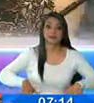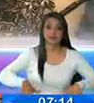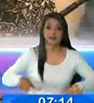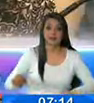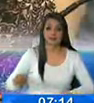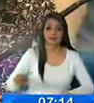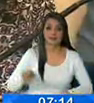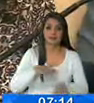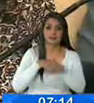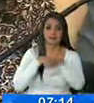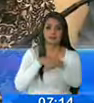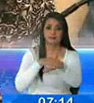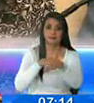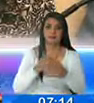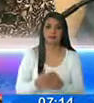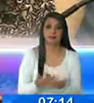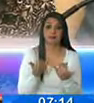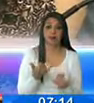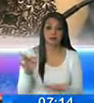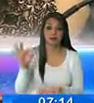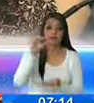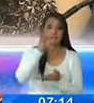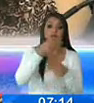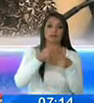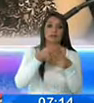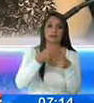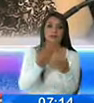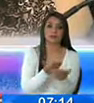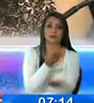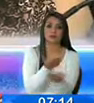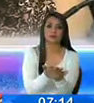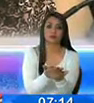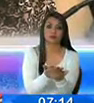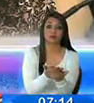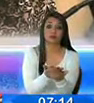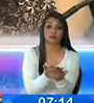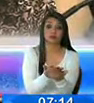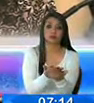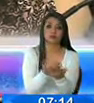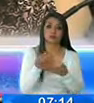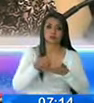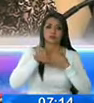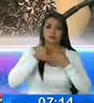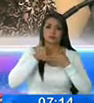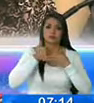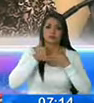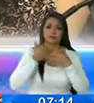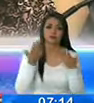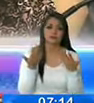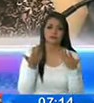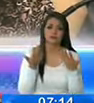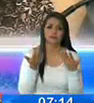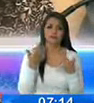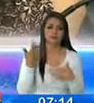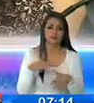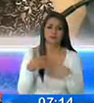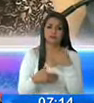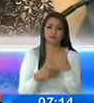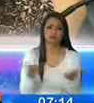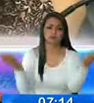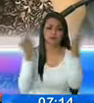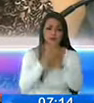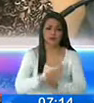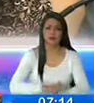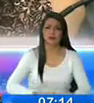Garcés. El nombre que hoy estamos promoviendo es el factor que nos va a permitir culminar este periodo